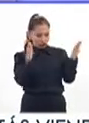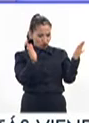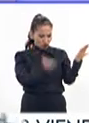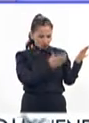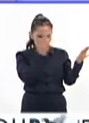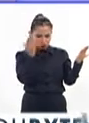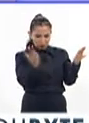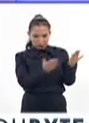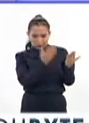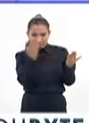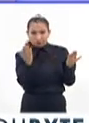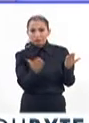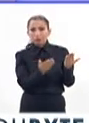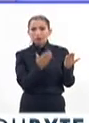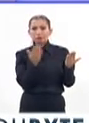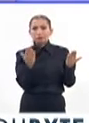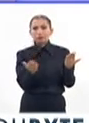algunos